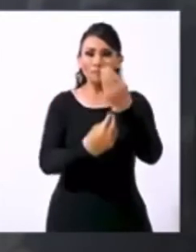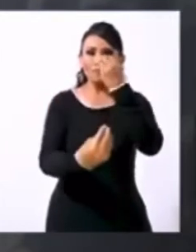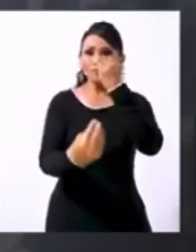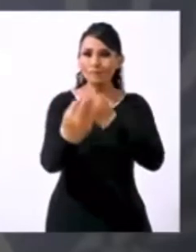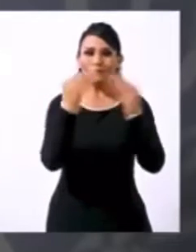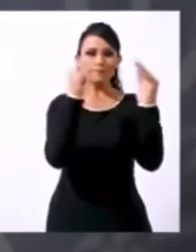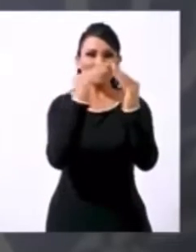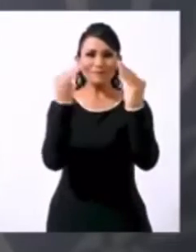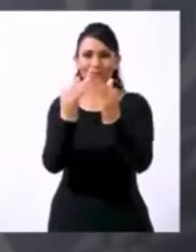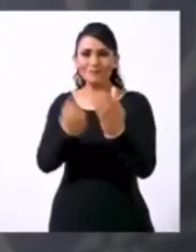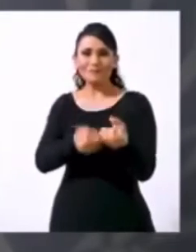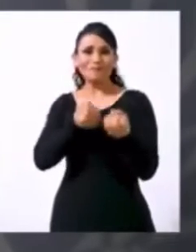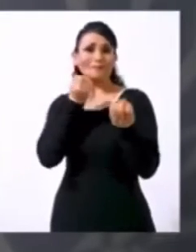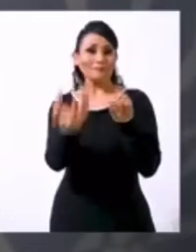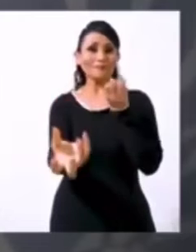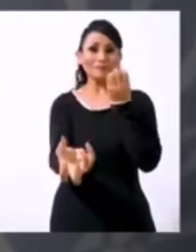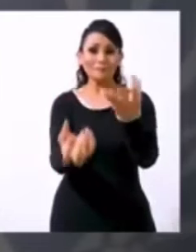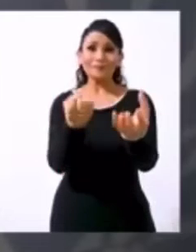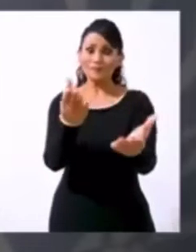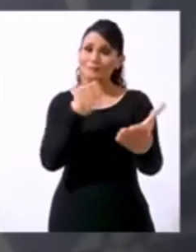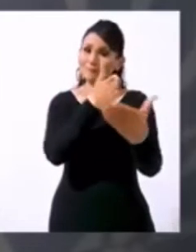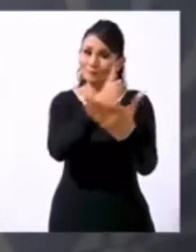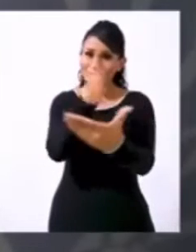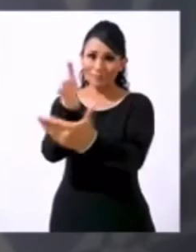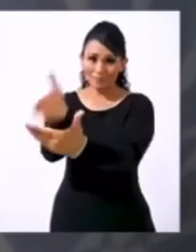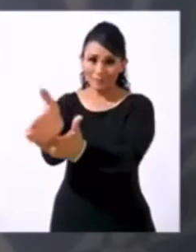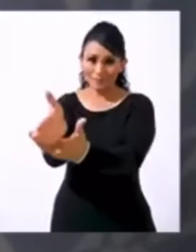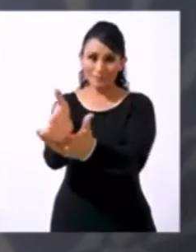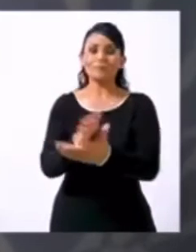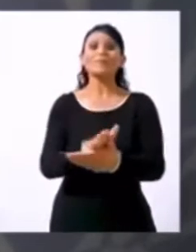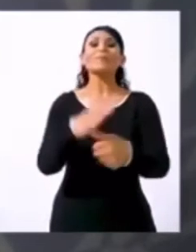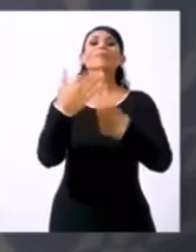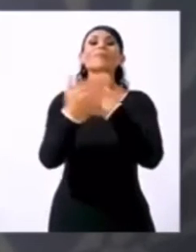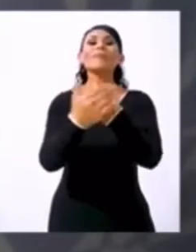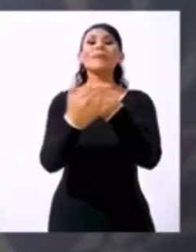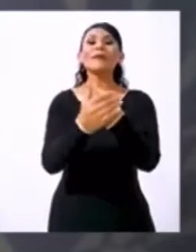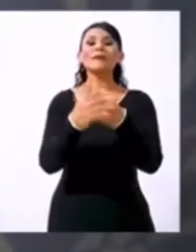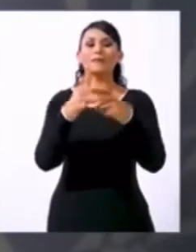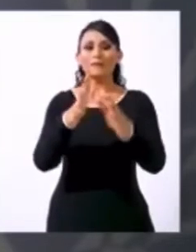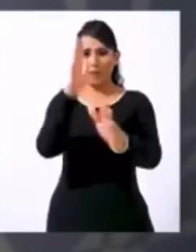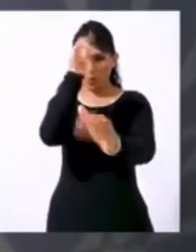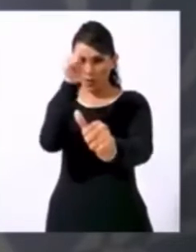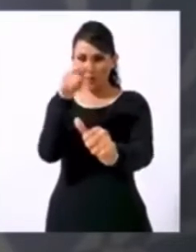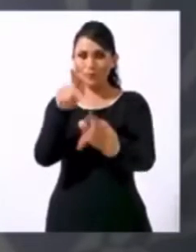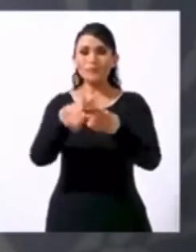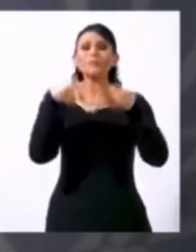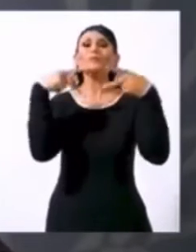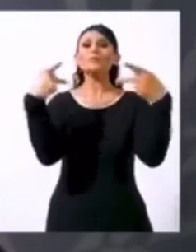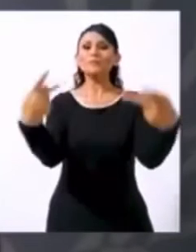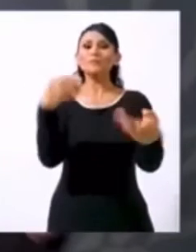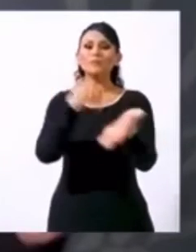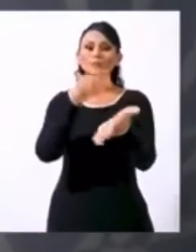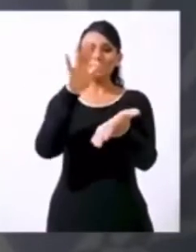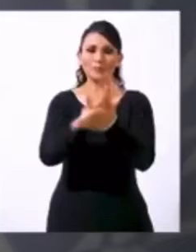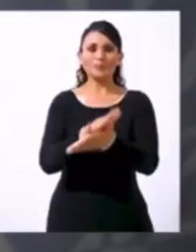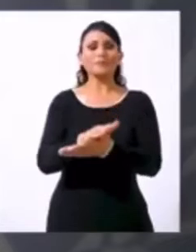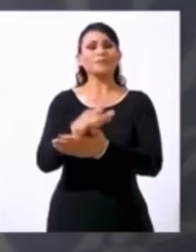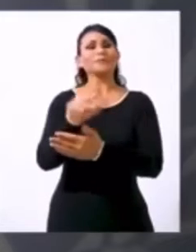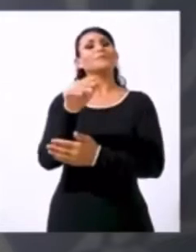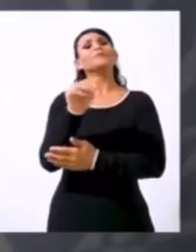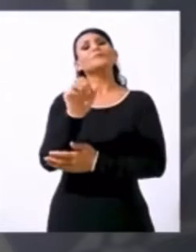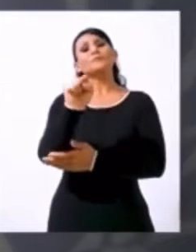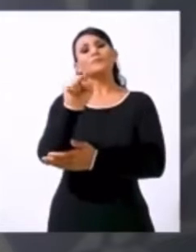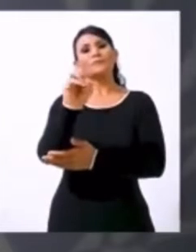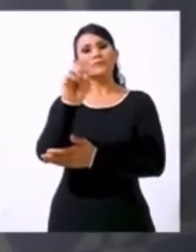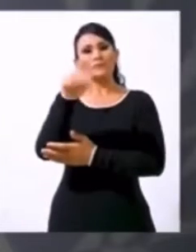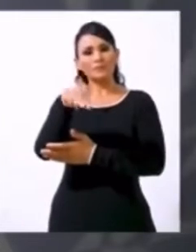casa. La base de estos acuerdos serán publicados en la sombra de Arteaga. Haremos pública la